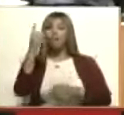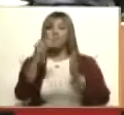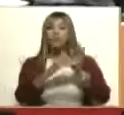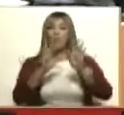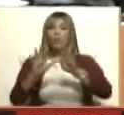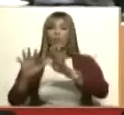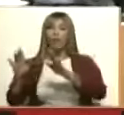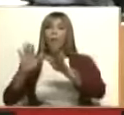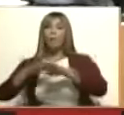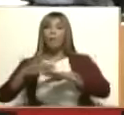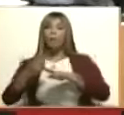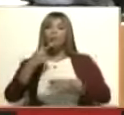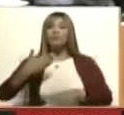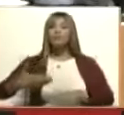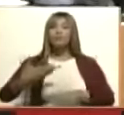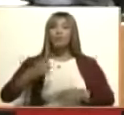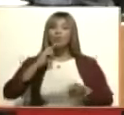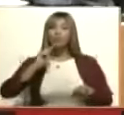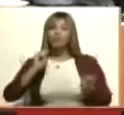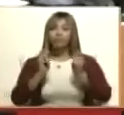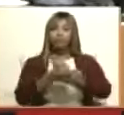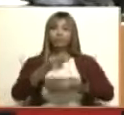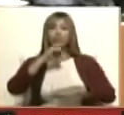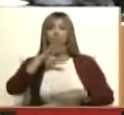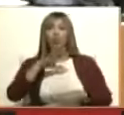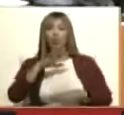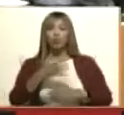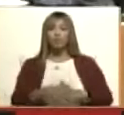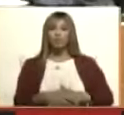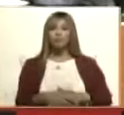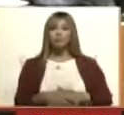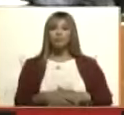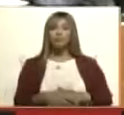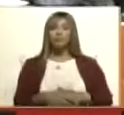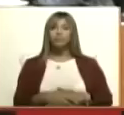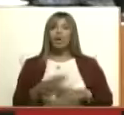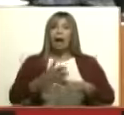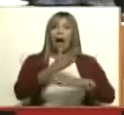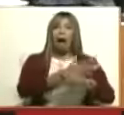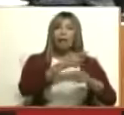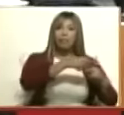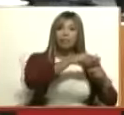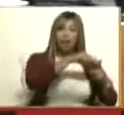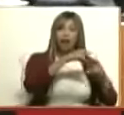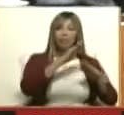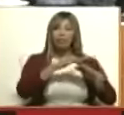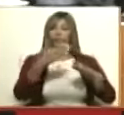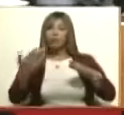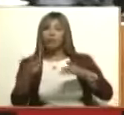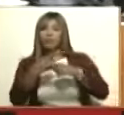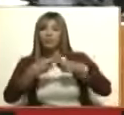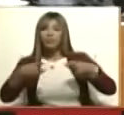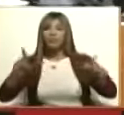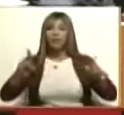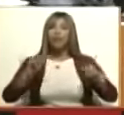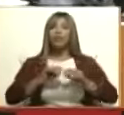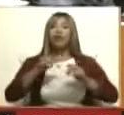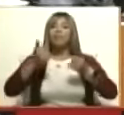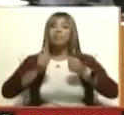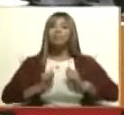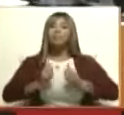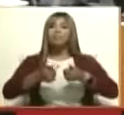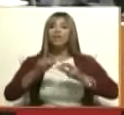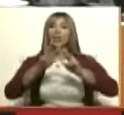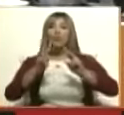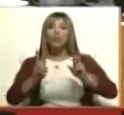99, porque marcó realmente un hito histórico, un antes y un después. Nada más y nada menos que a partir de ahí nace un nuevo momento histórico